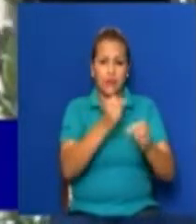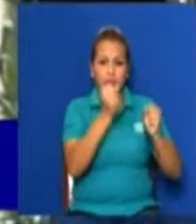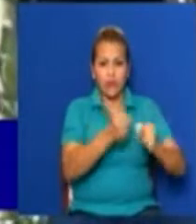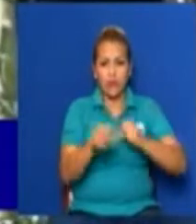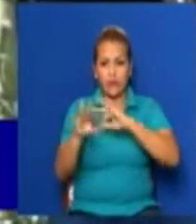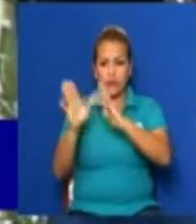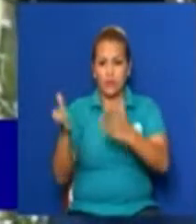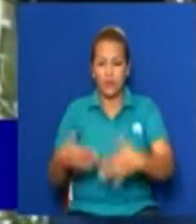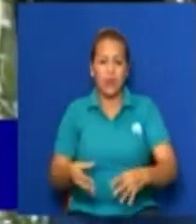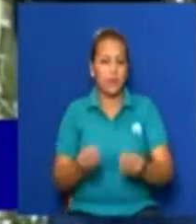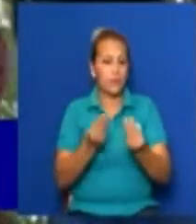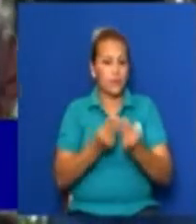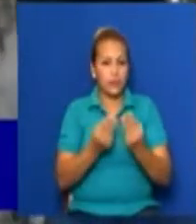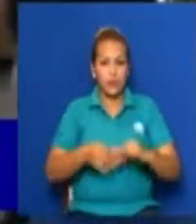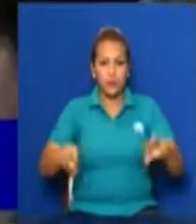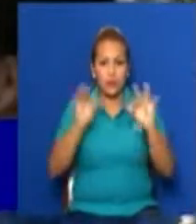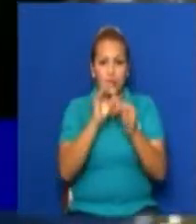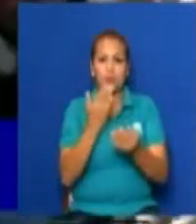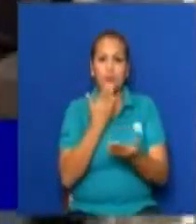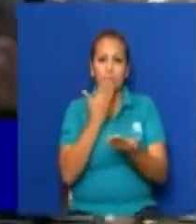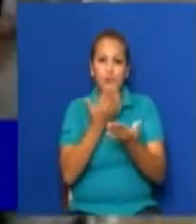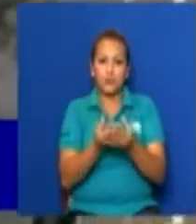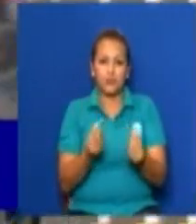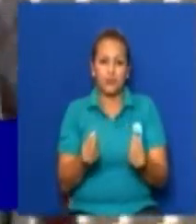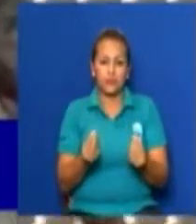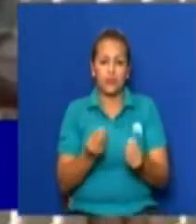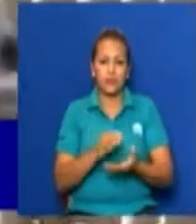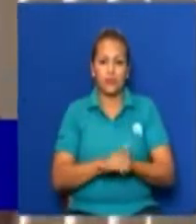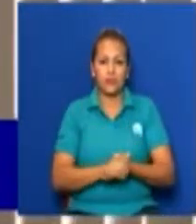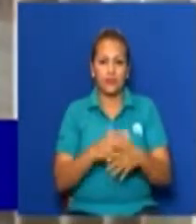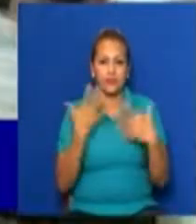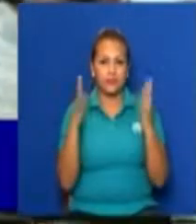muy importante. Muchas gracias.